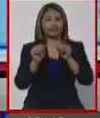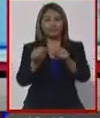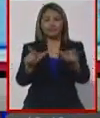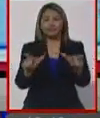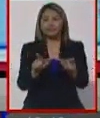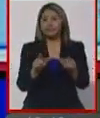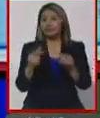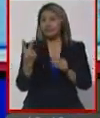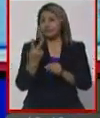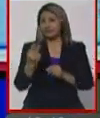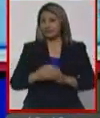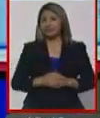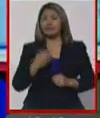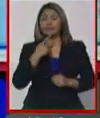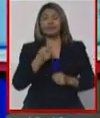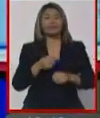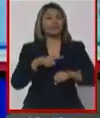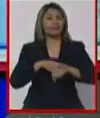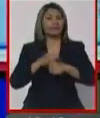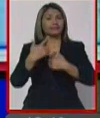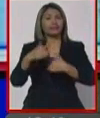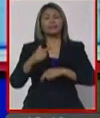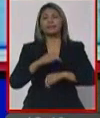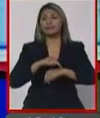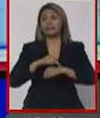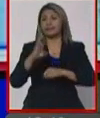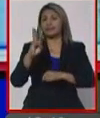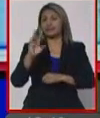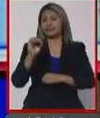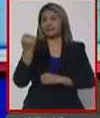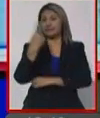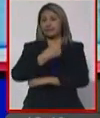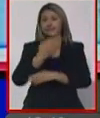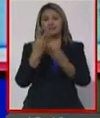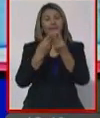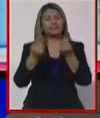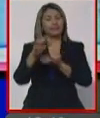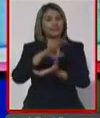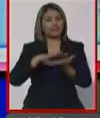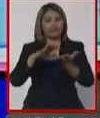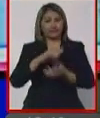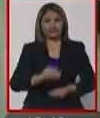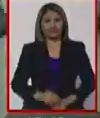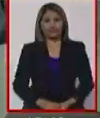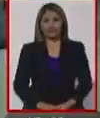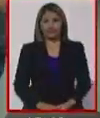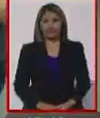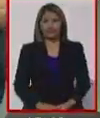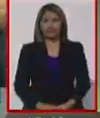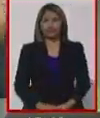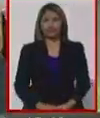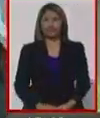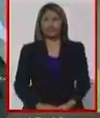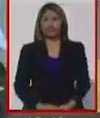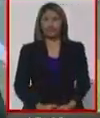estos municipios y además dan un plazo de 60 días para solución a este problema.